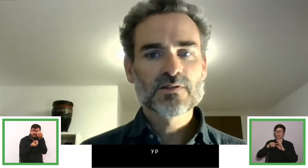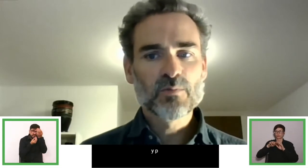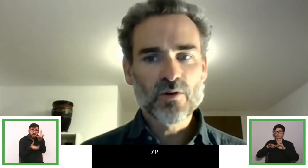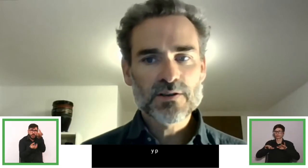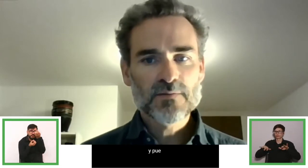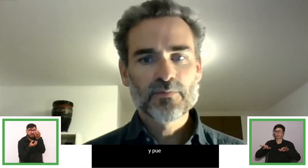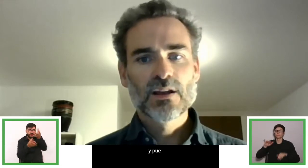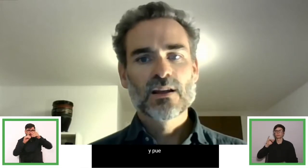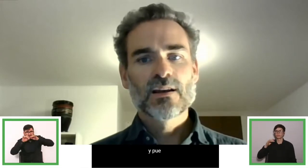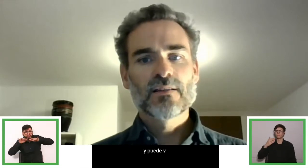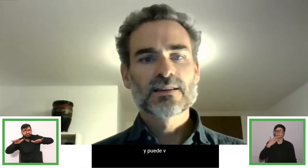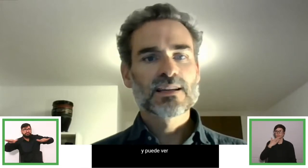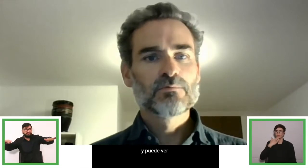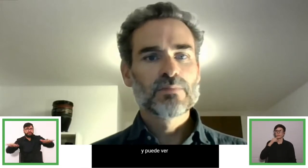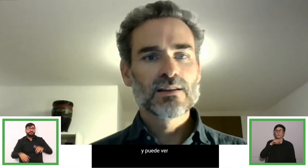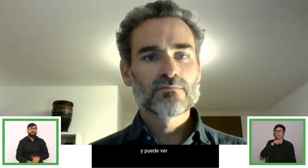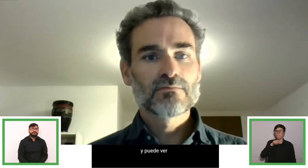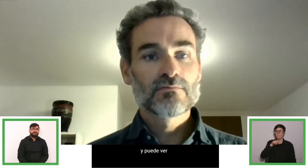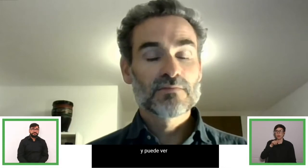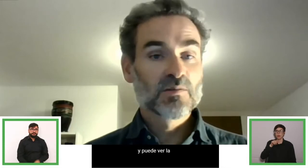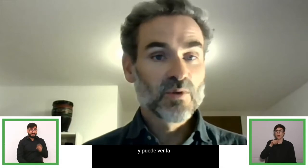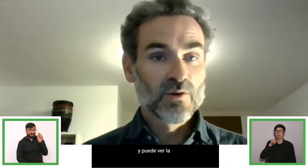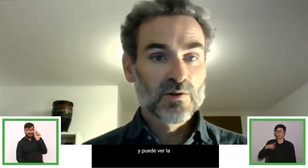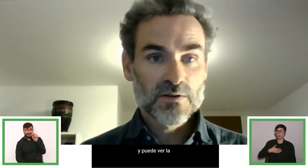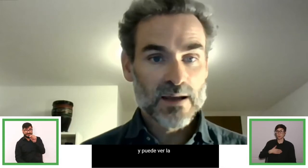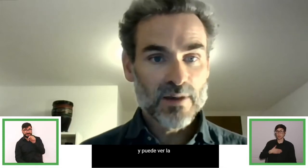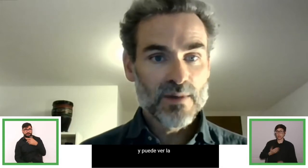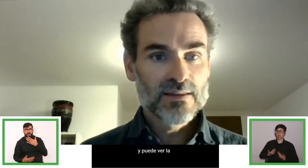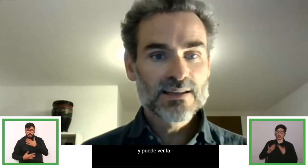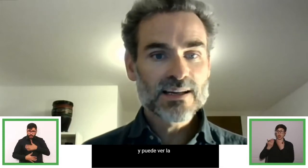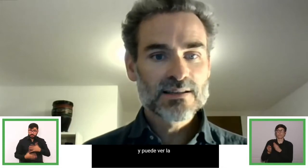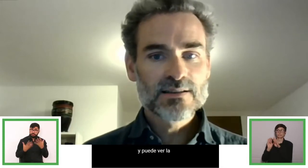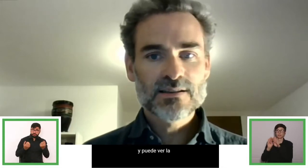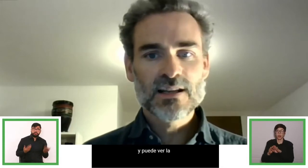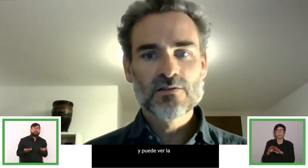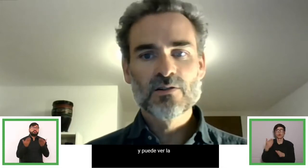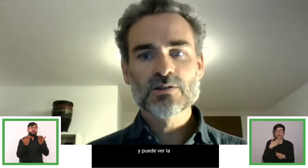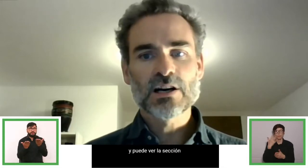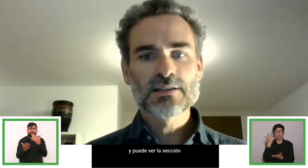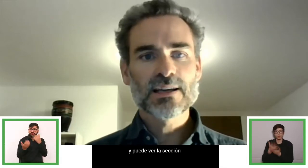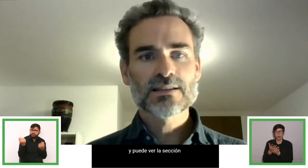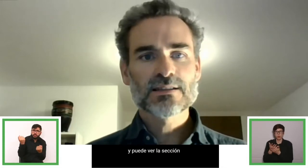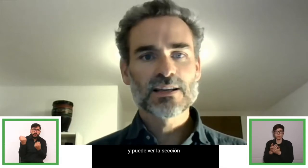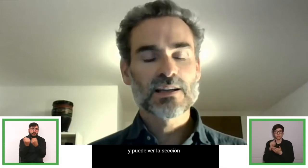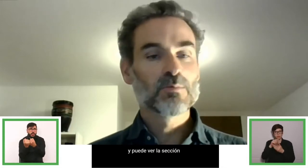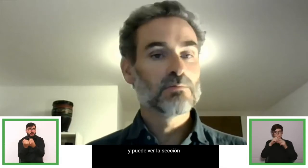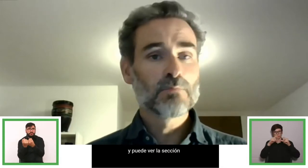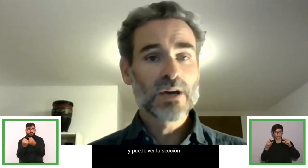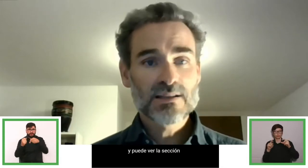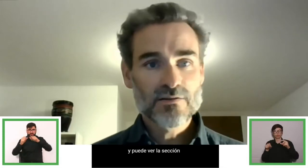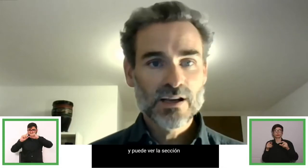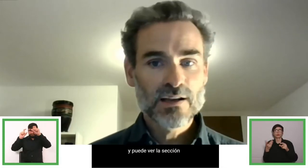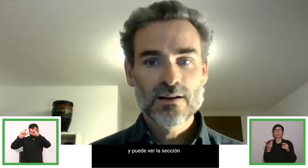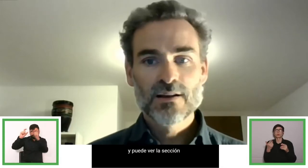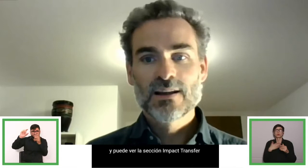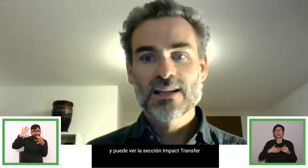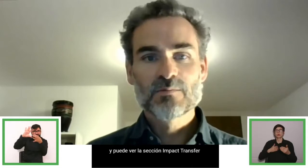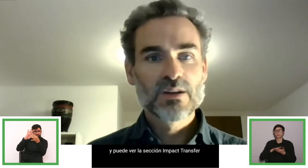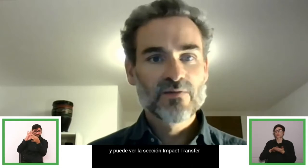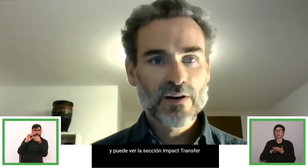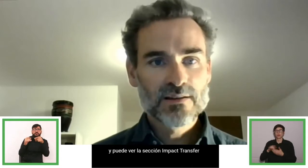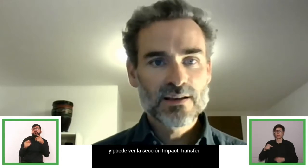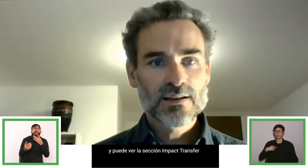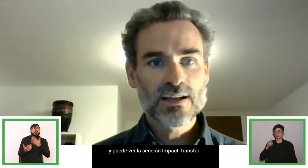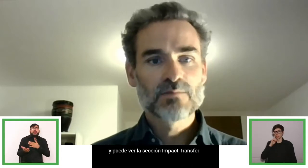posibilidades específicas para ofrecer apoyo. Y esto puede ser apoyo en implementación en contexto local, puede